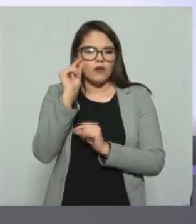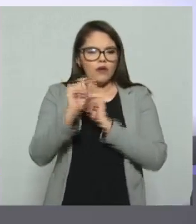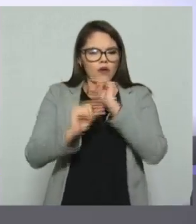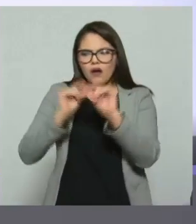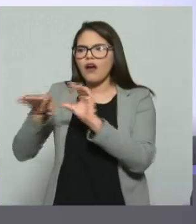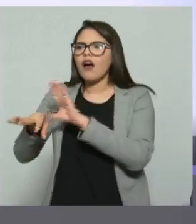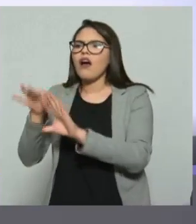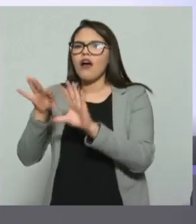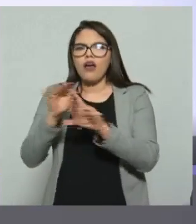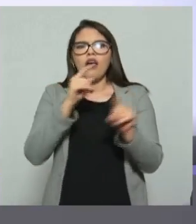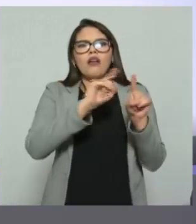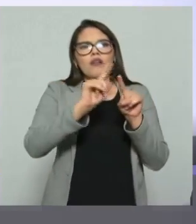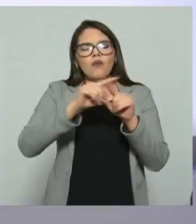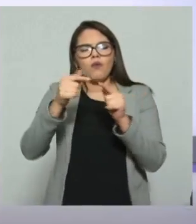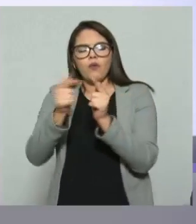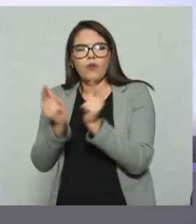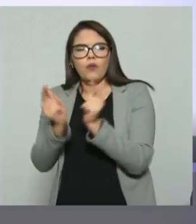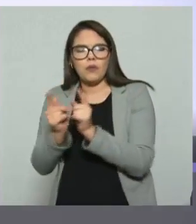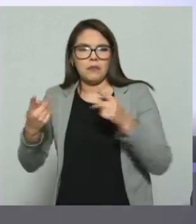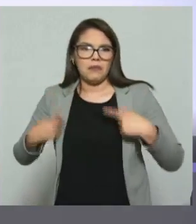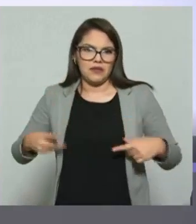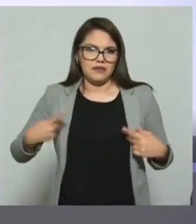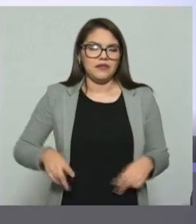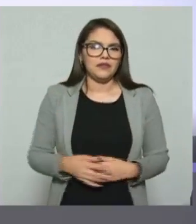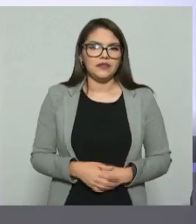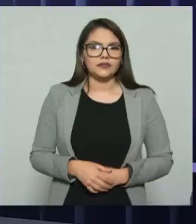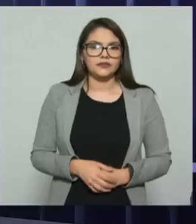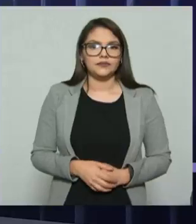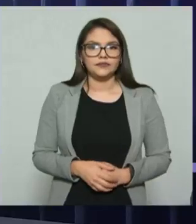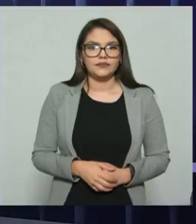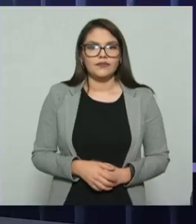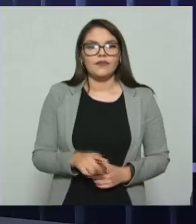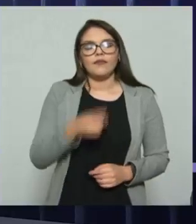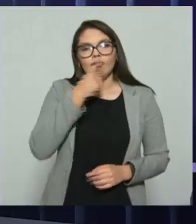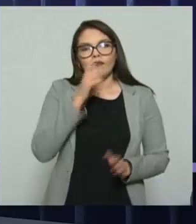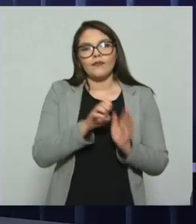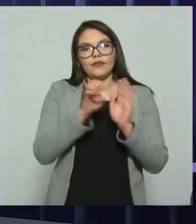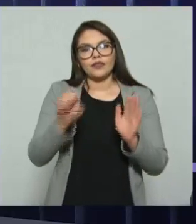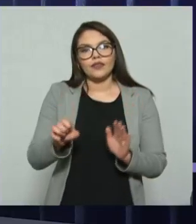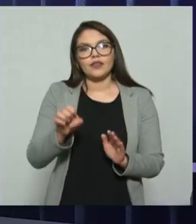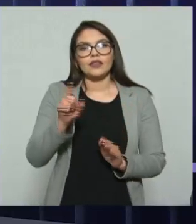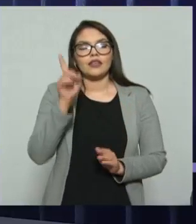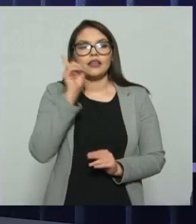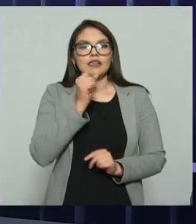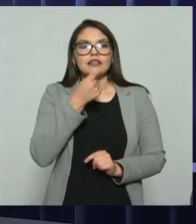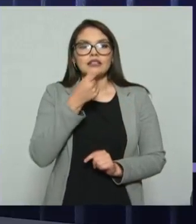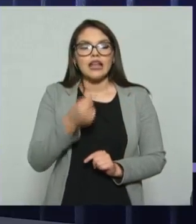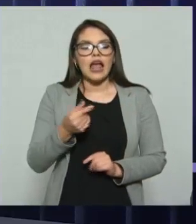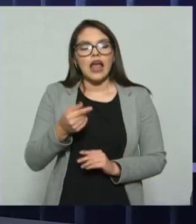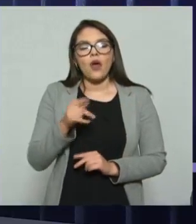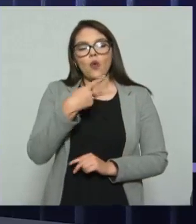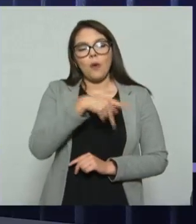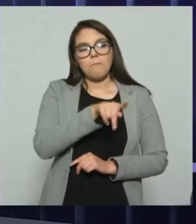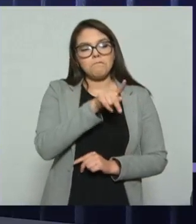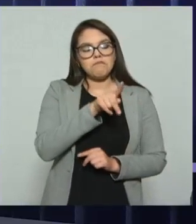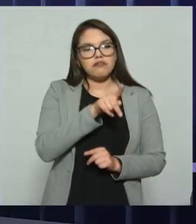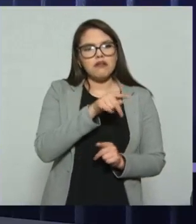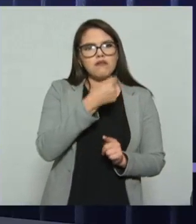diferentes tipos de población. Sí, o sea, lo que se dice es que a las niñas pues les está llegando su periodo antes de tiempo y los